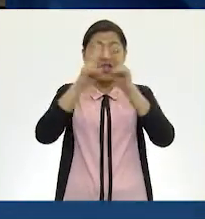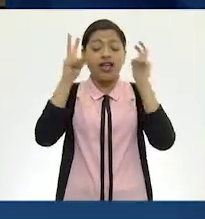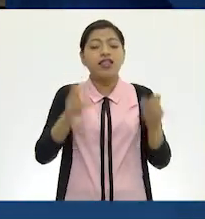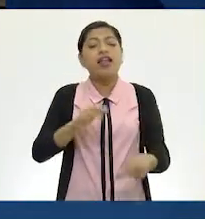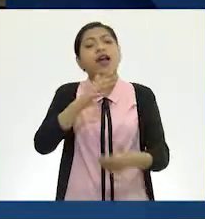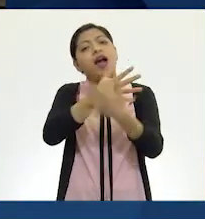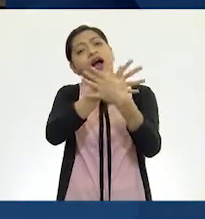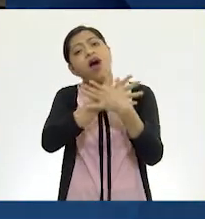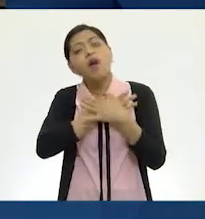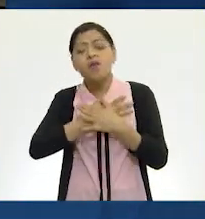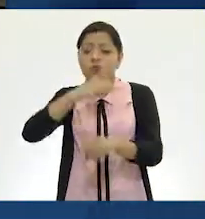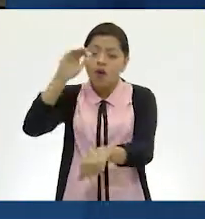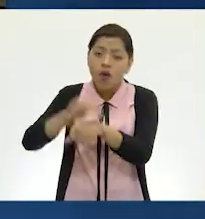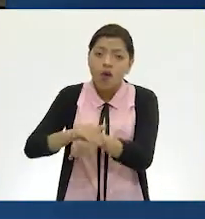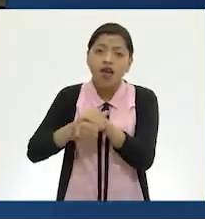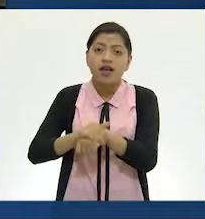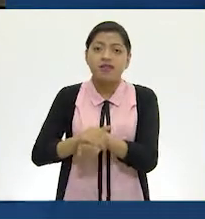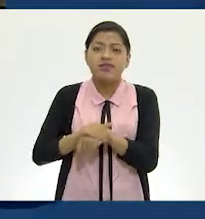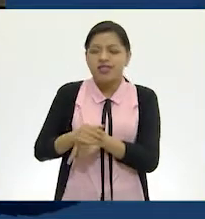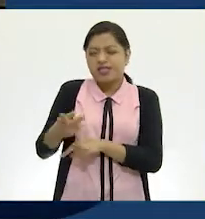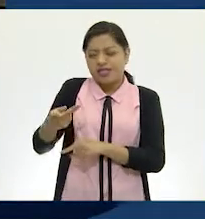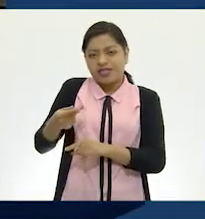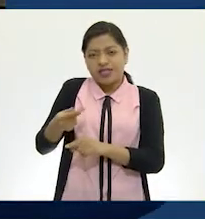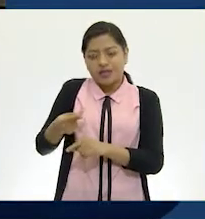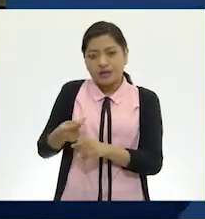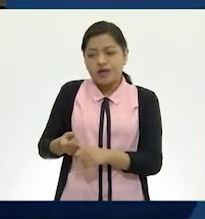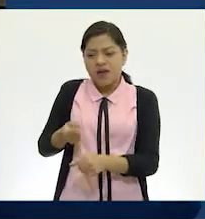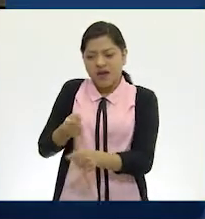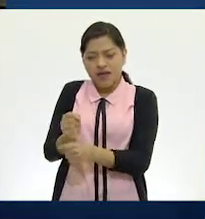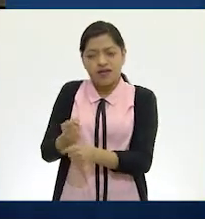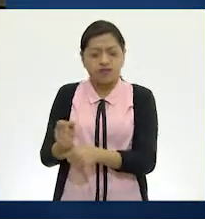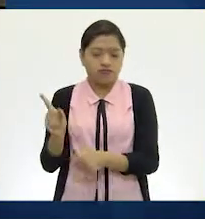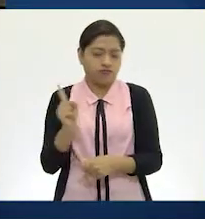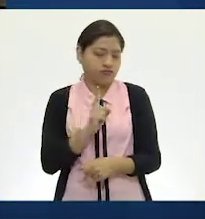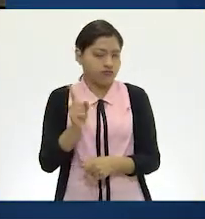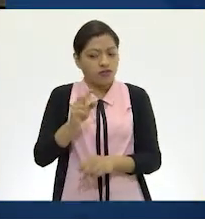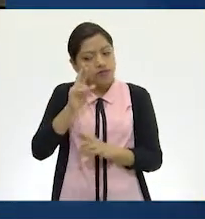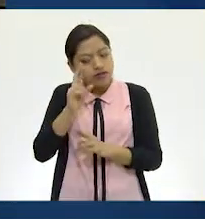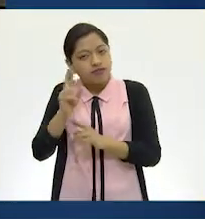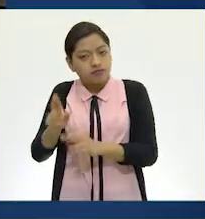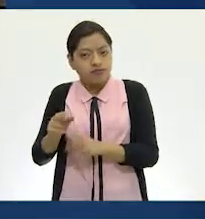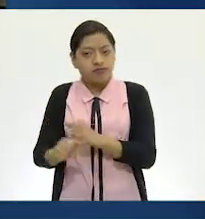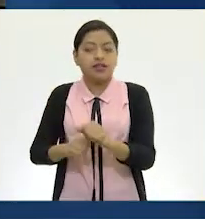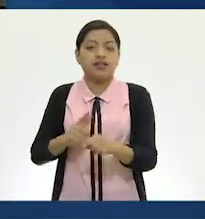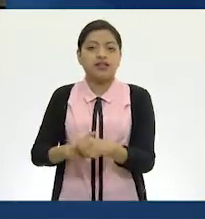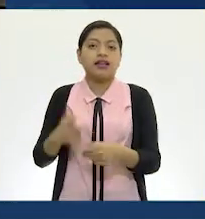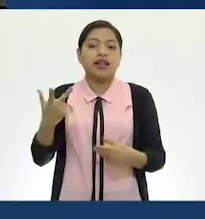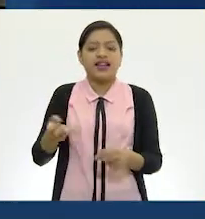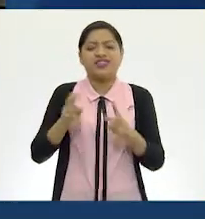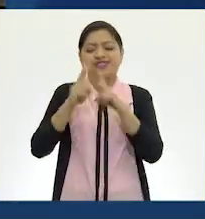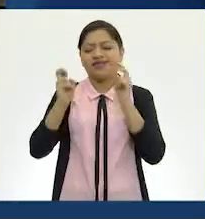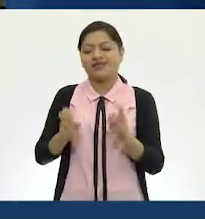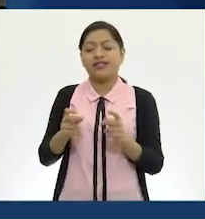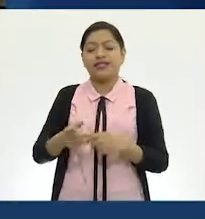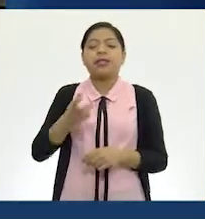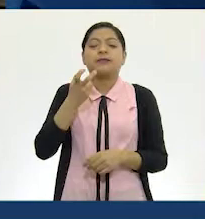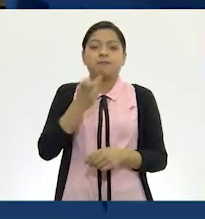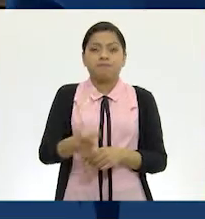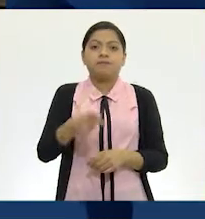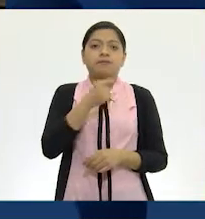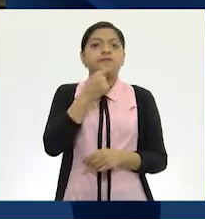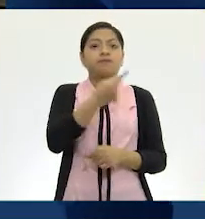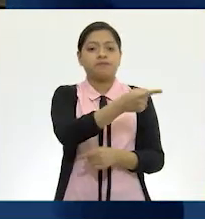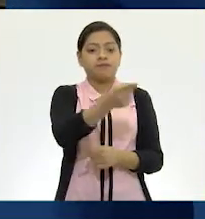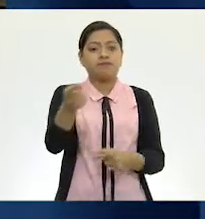el maltrato animal, la importancia, uh-huh, de respetar, uh-huh, la vida animal, ¿no? Entre, sí, otros, sí, temas, pues, por ahí va la reflexión que